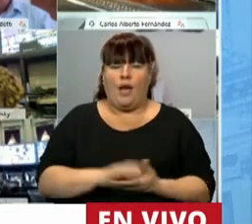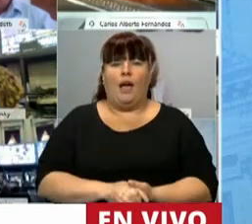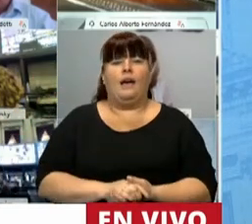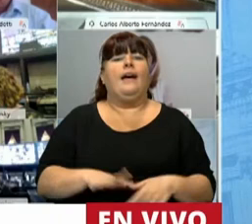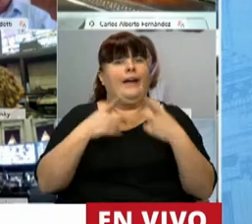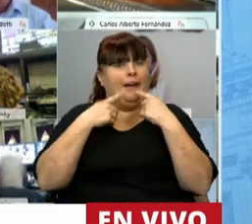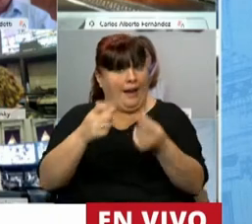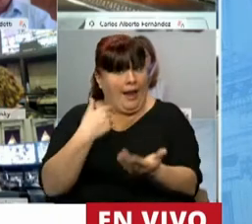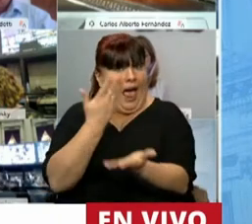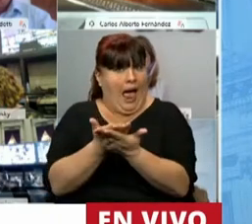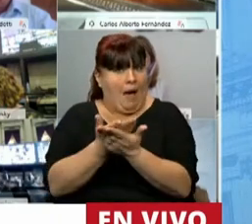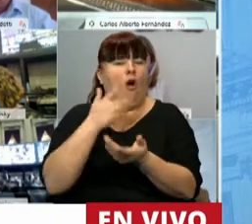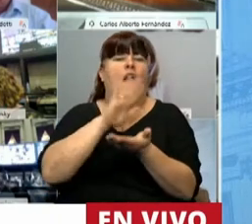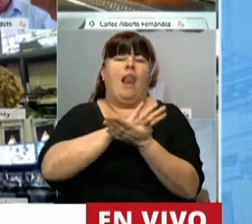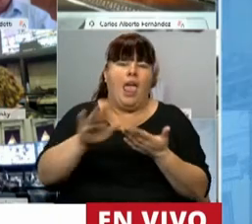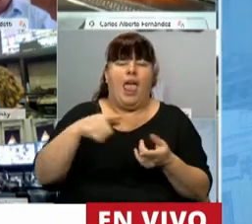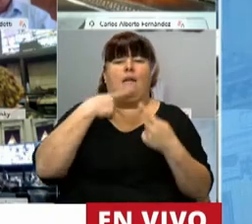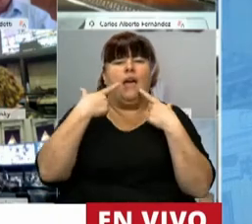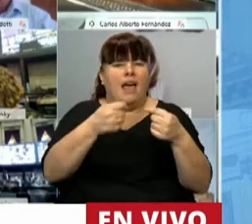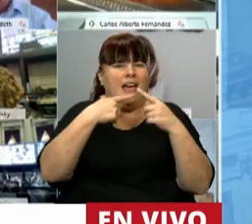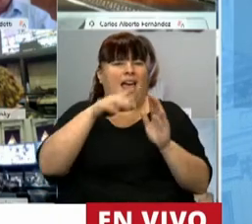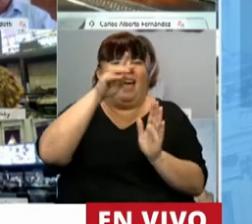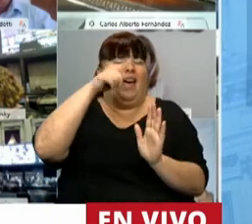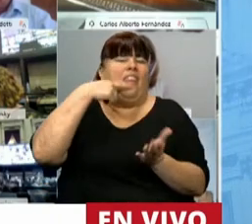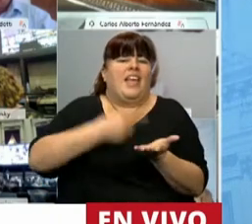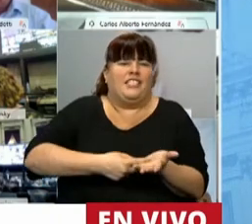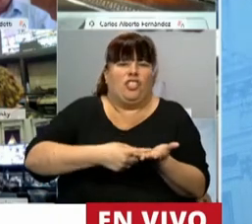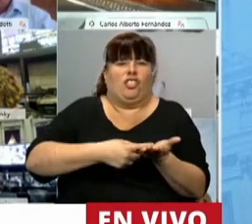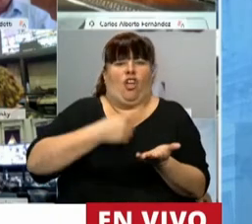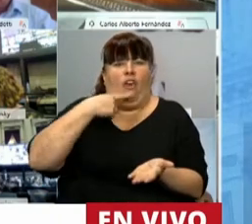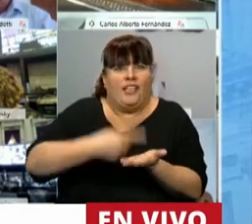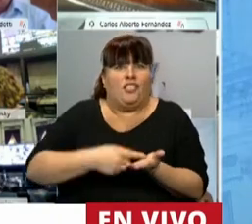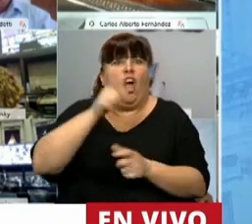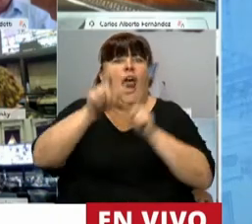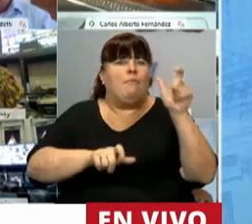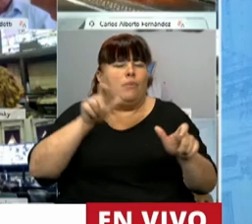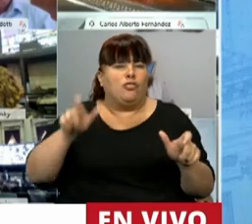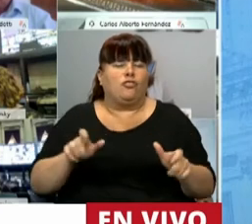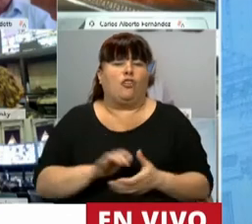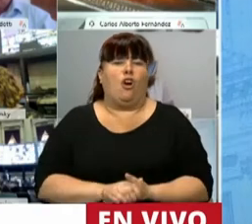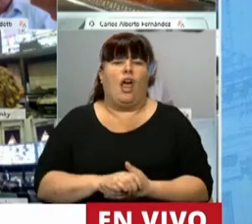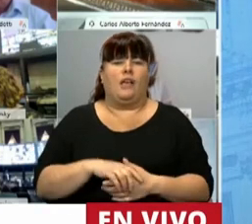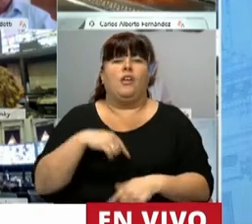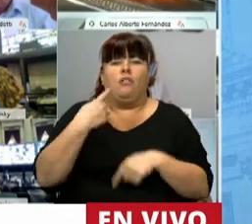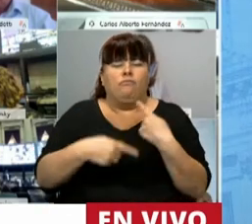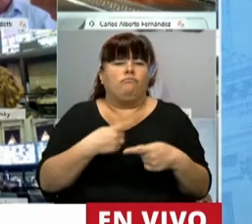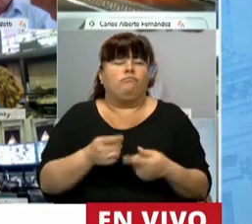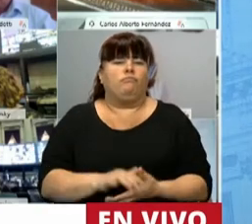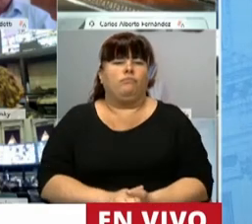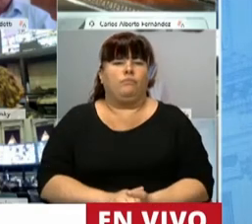apelar los sobreseimientos, apelar las medidas que van dejando que las personas sigan